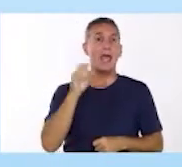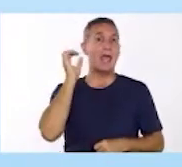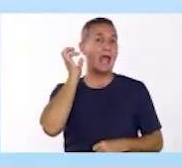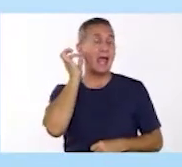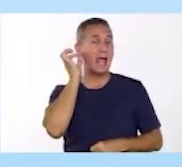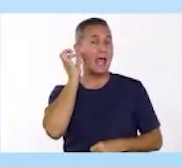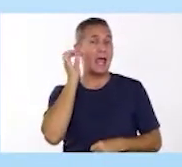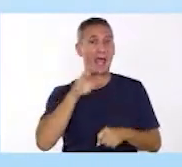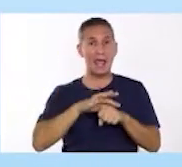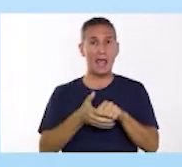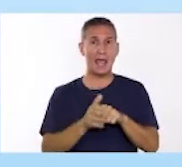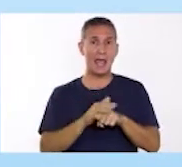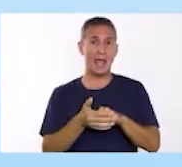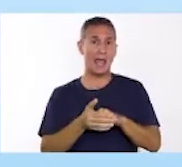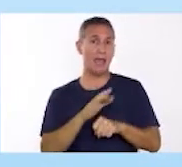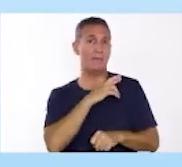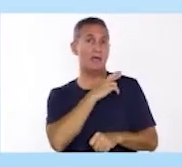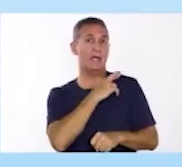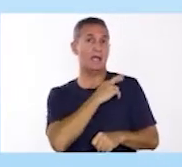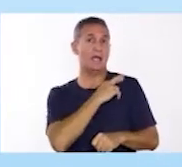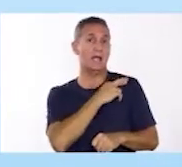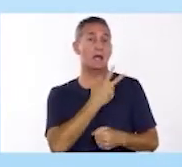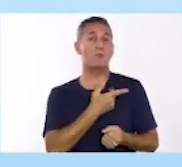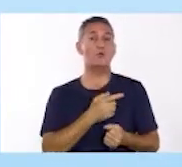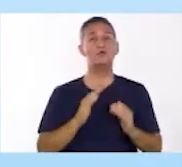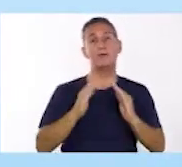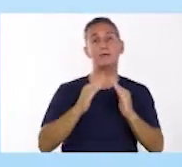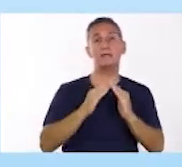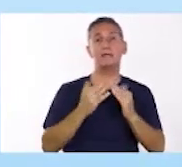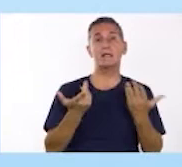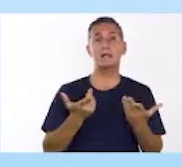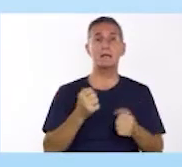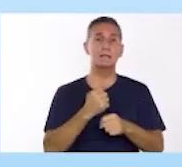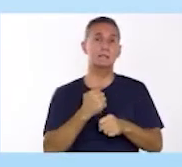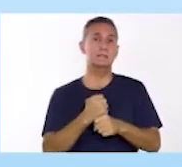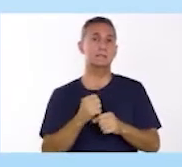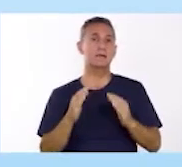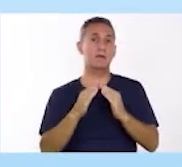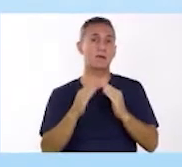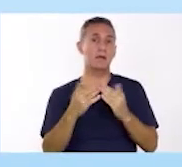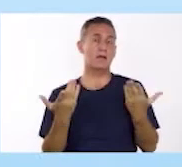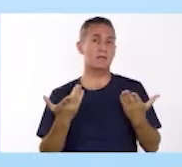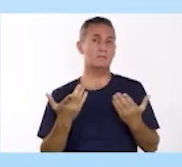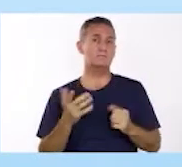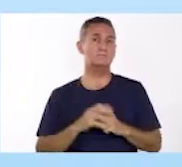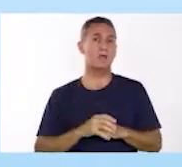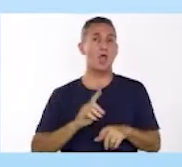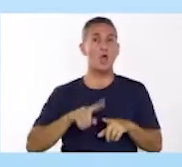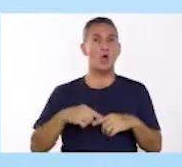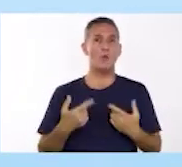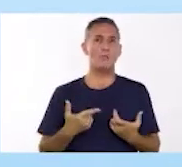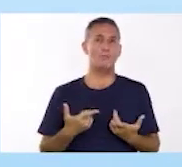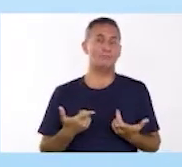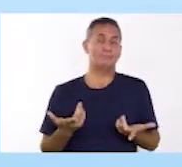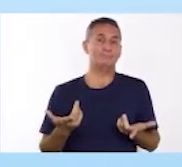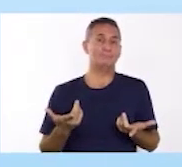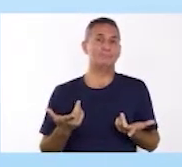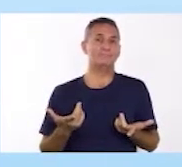responsabilidad de las labores domésticas después que su familia no puede mantener a su empleada, como es natural, falta